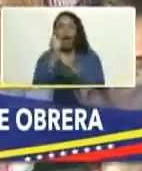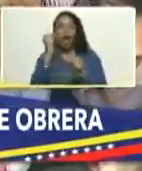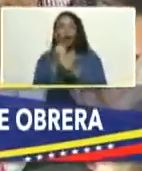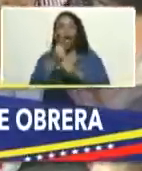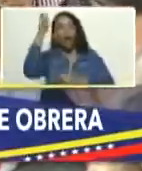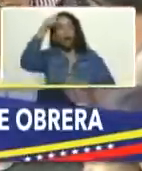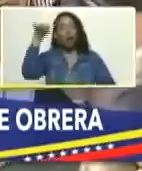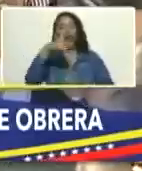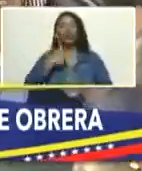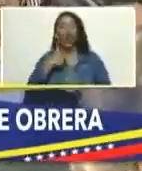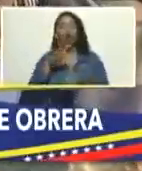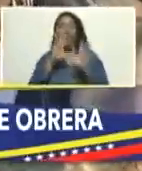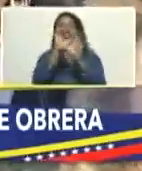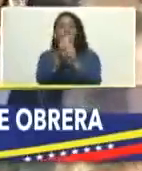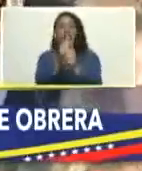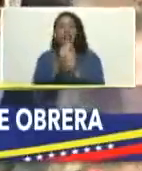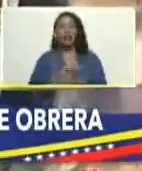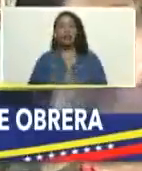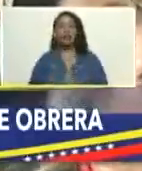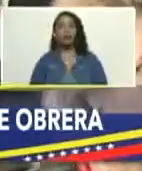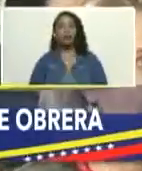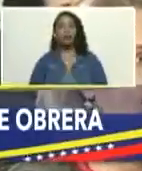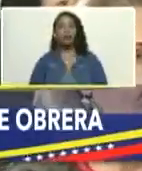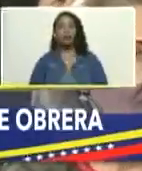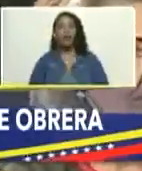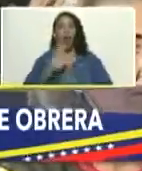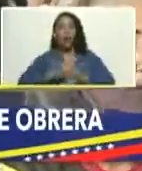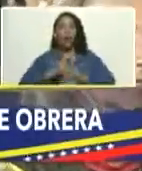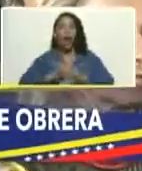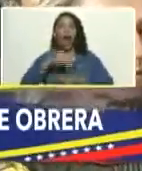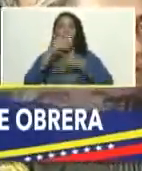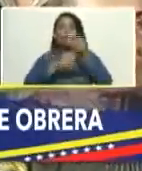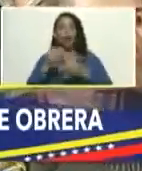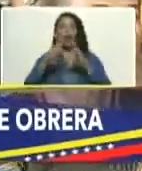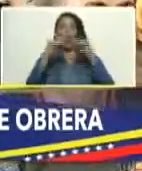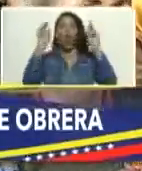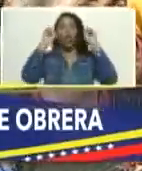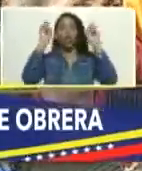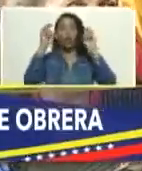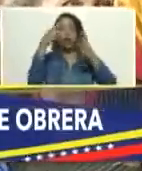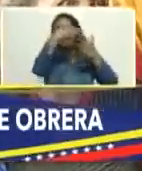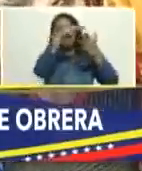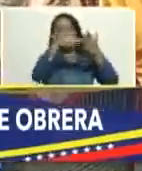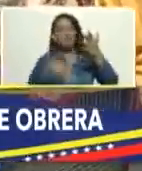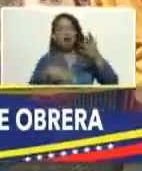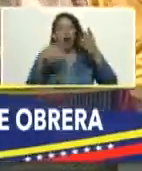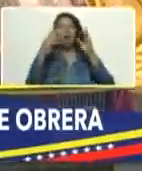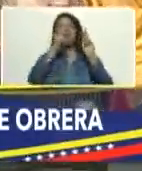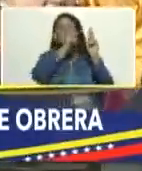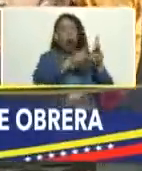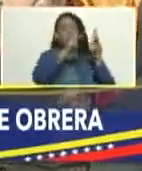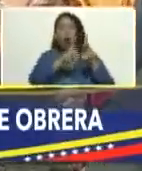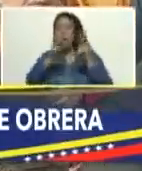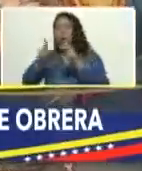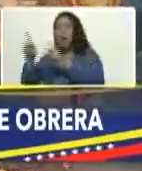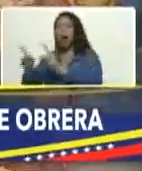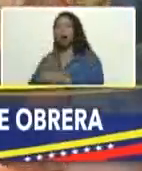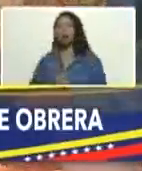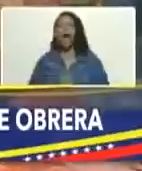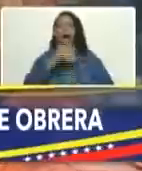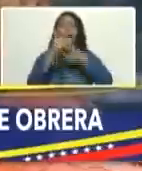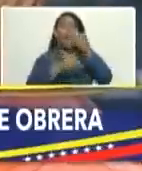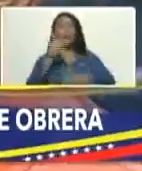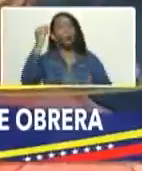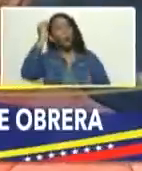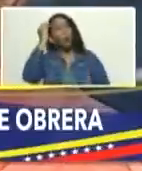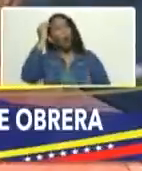pueblo. Cuando elaboramos todos estos materiales de orientación, de planificación, lo hacemos